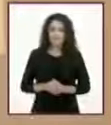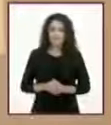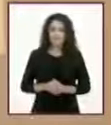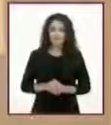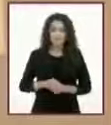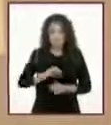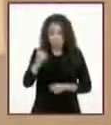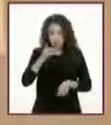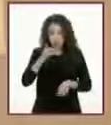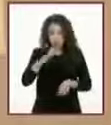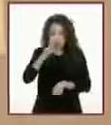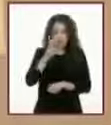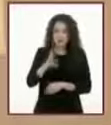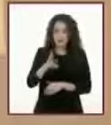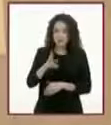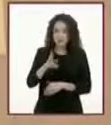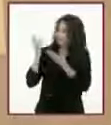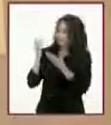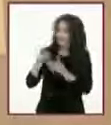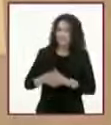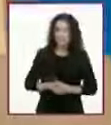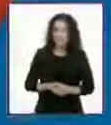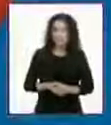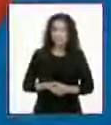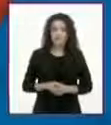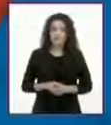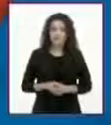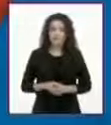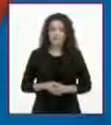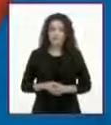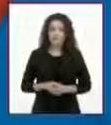seguro servidor que besa su mano.